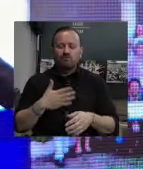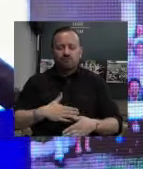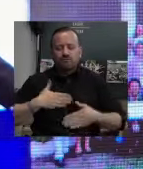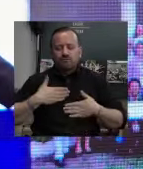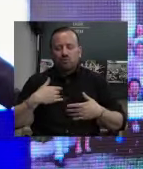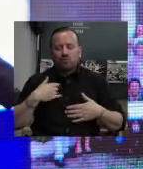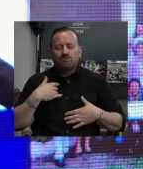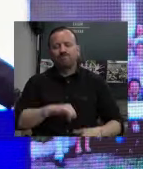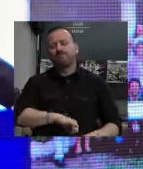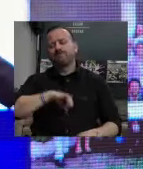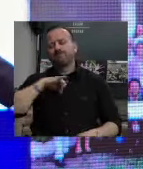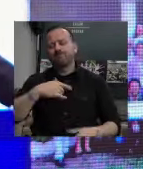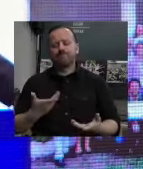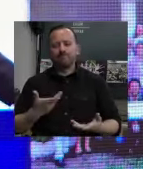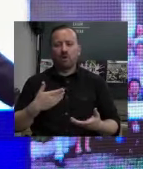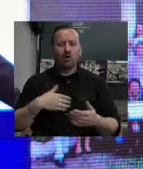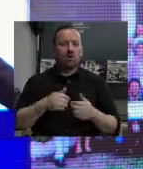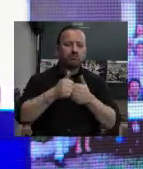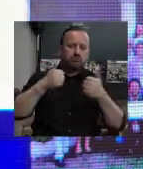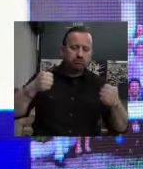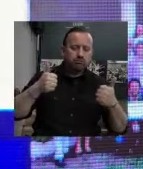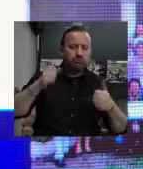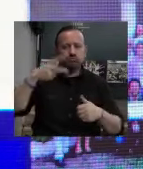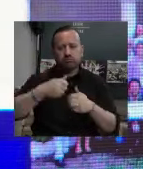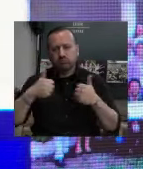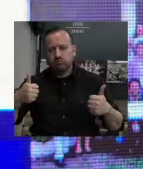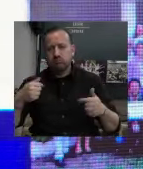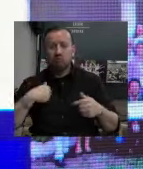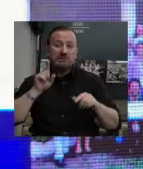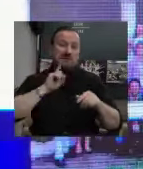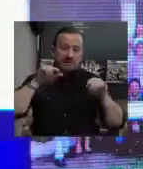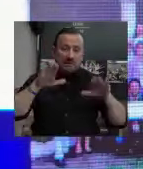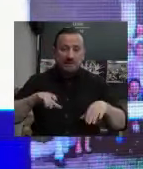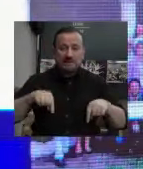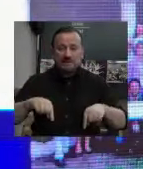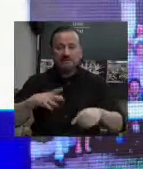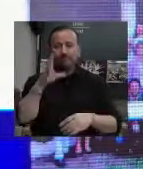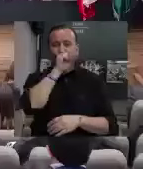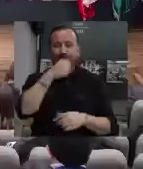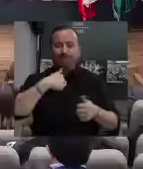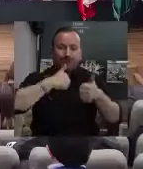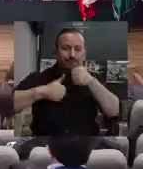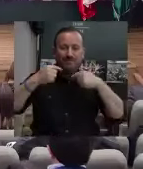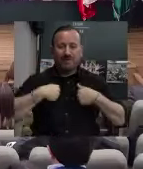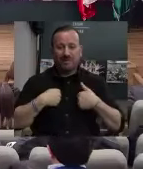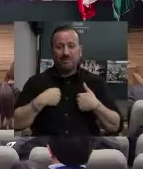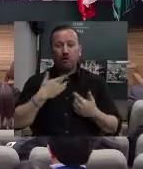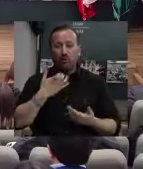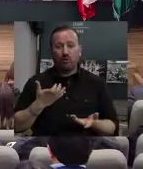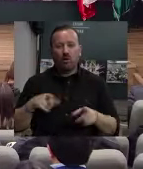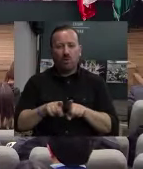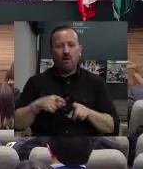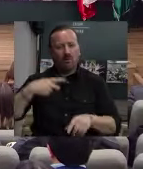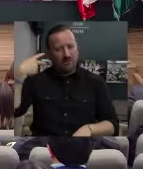rector vicerrectores directivos de que ustedes estén acá aguantándome porque es un acto de valor es un